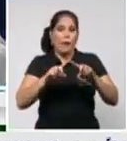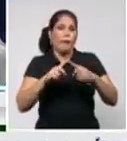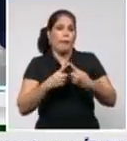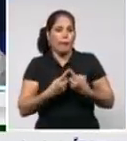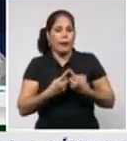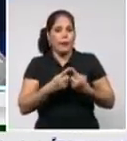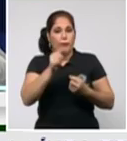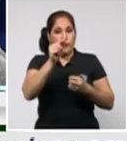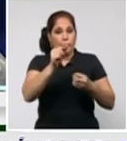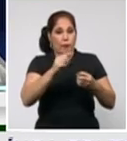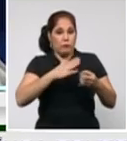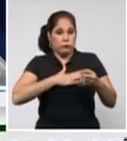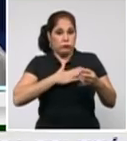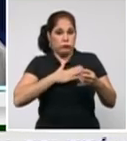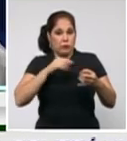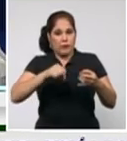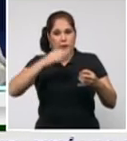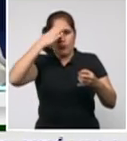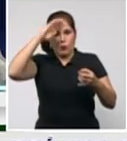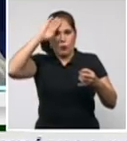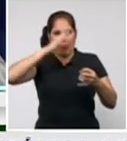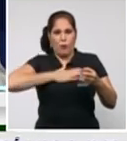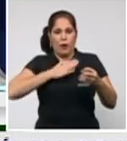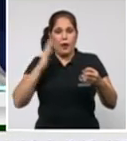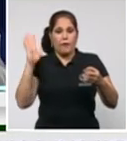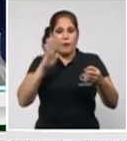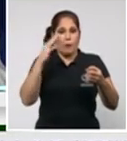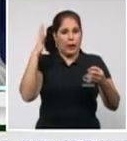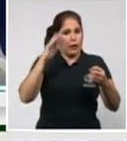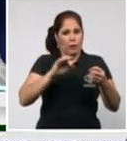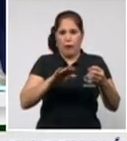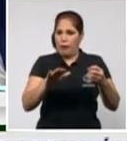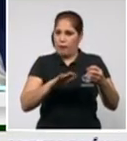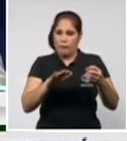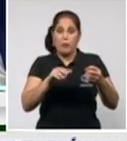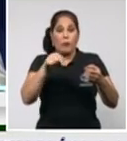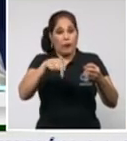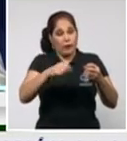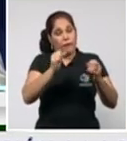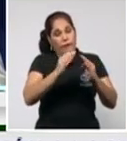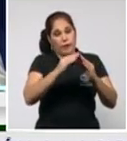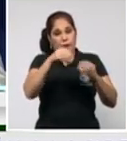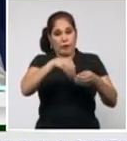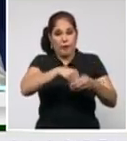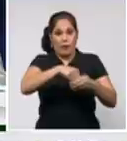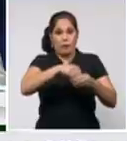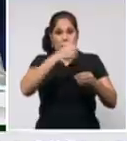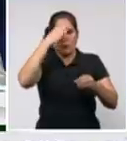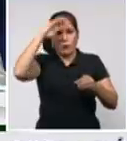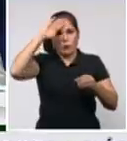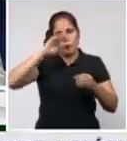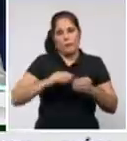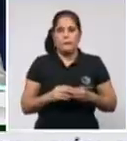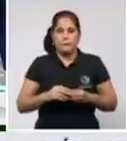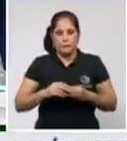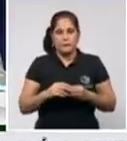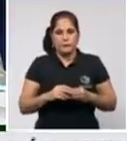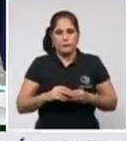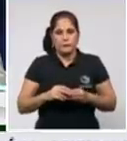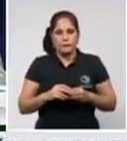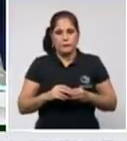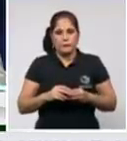caso autóctono, no es un caso importado, ya que se encuentra en nuestro país.